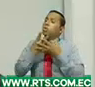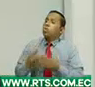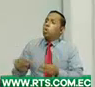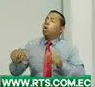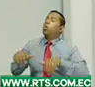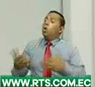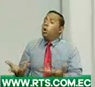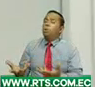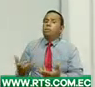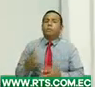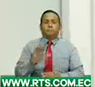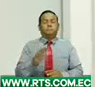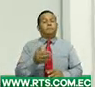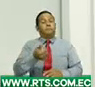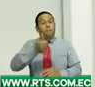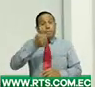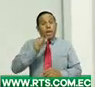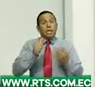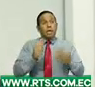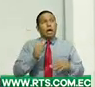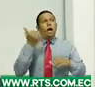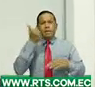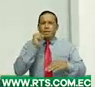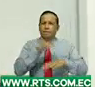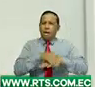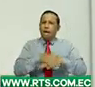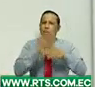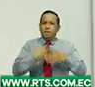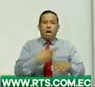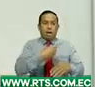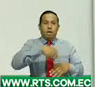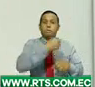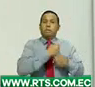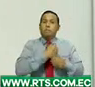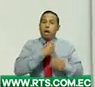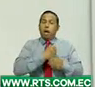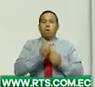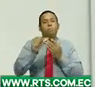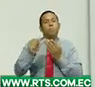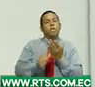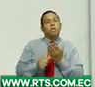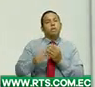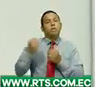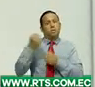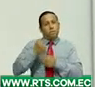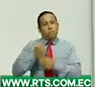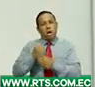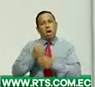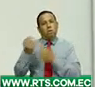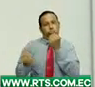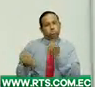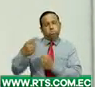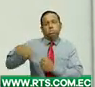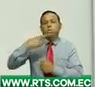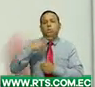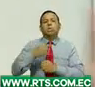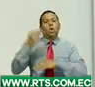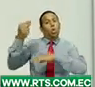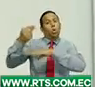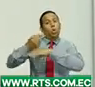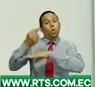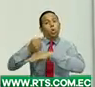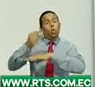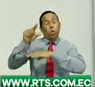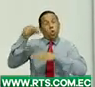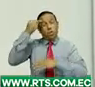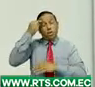día de ayer mantuvimos al final de la tarde una reunión de trabajo con el ministro de Transporte y Obras Públicas y con el gobernador de la provincia, que se encontraban